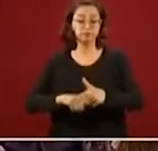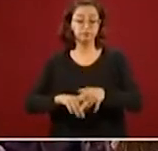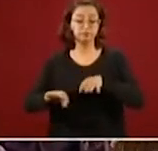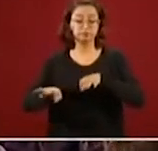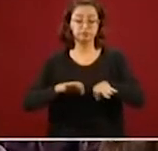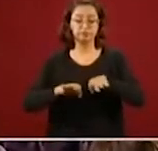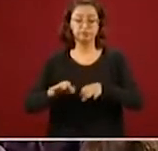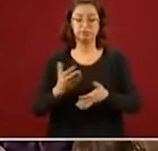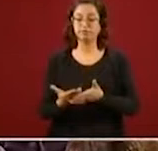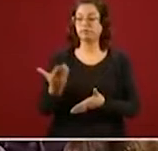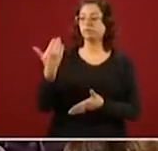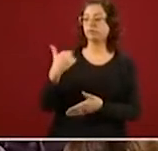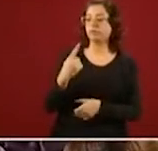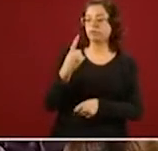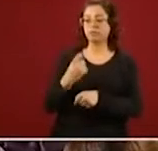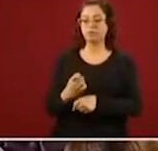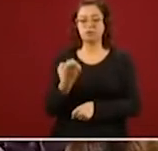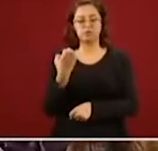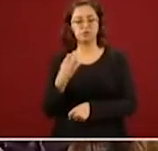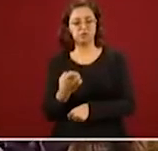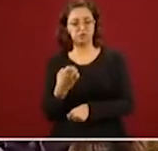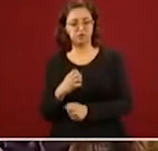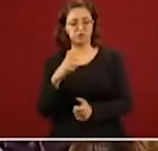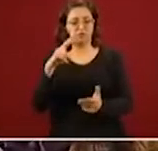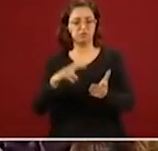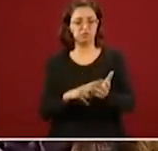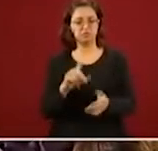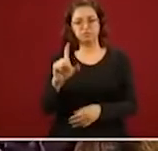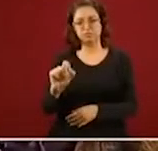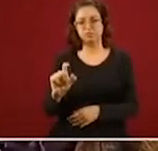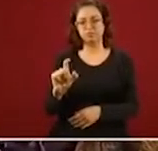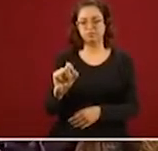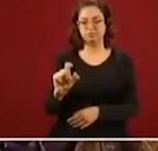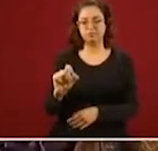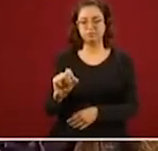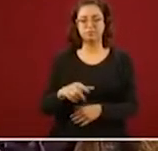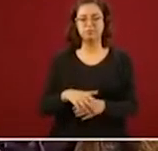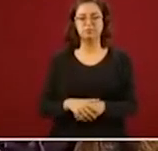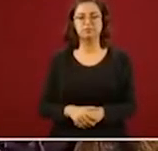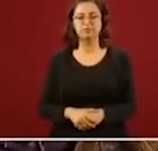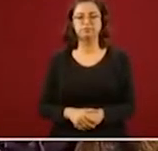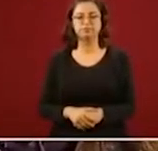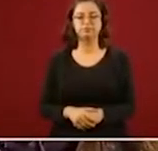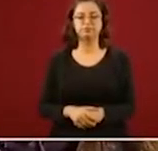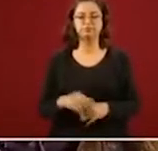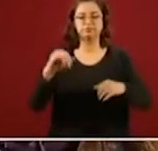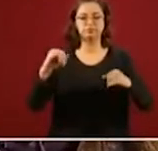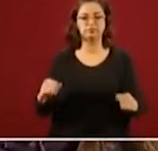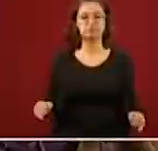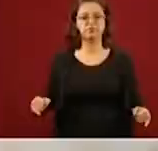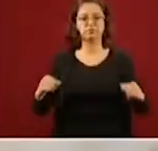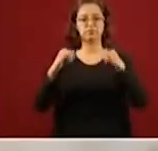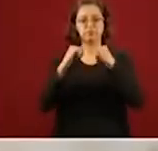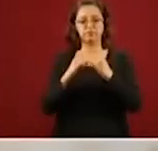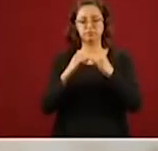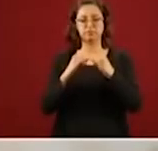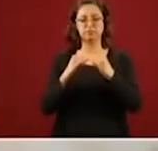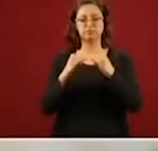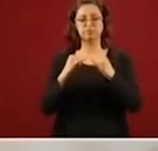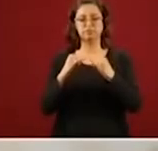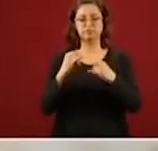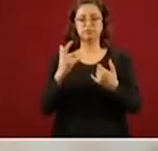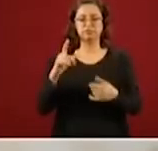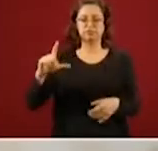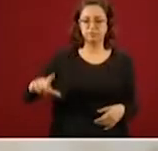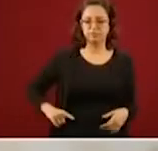el pasado 1 de enero del 2020. Es un organismo público descentralizado de la Administración